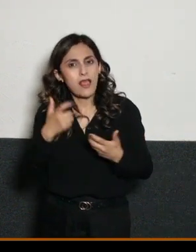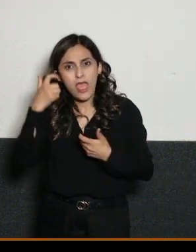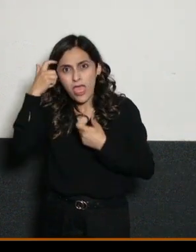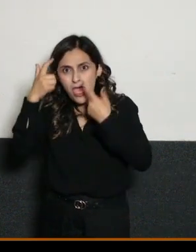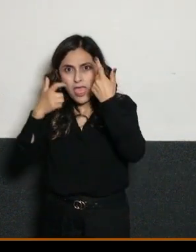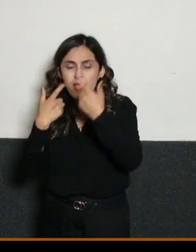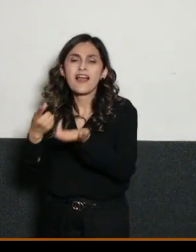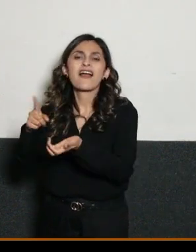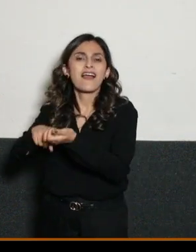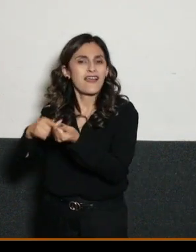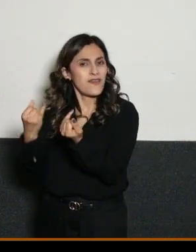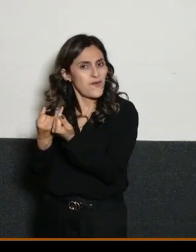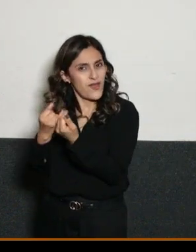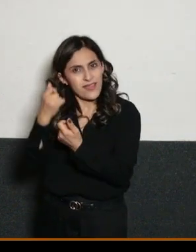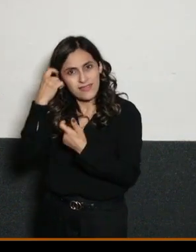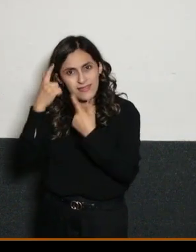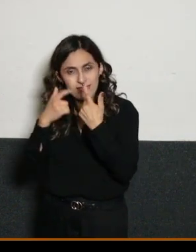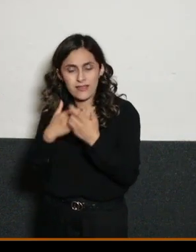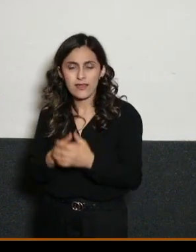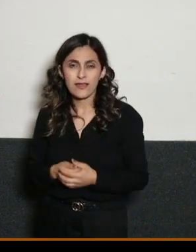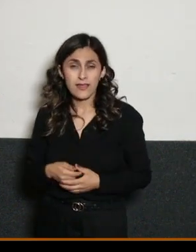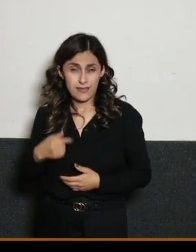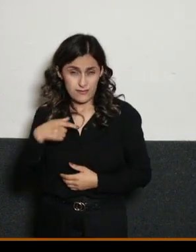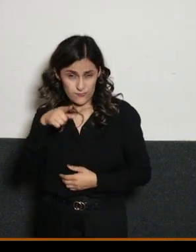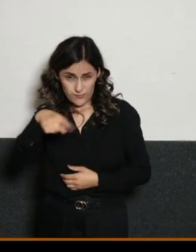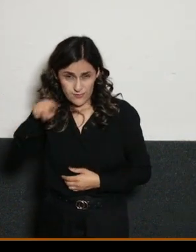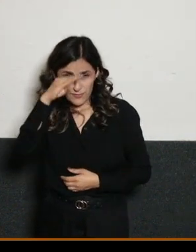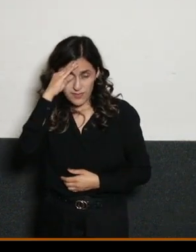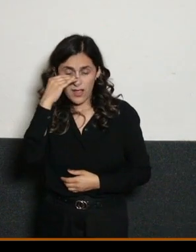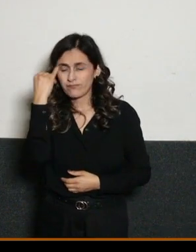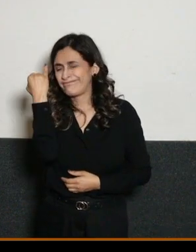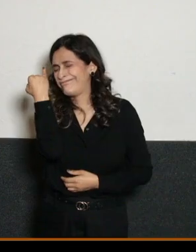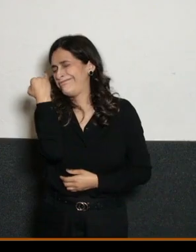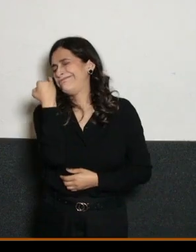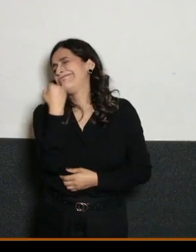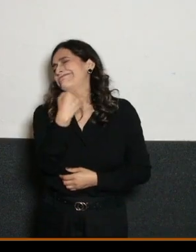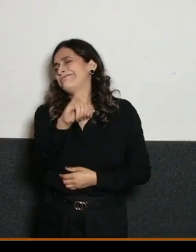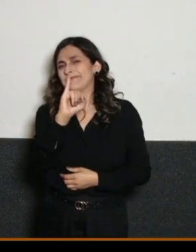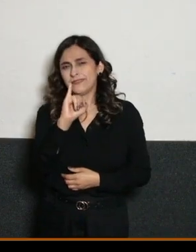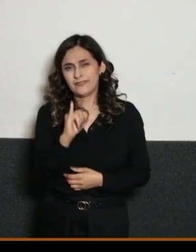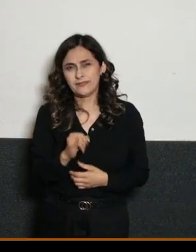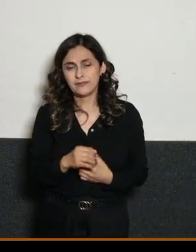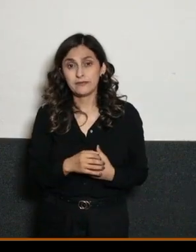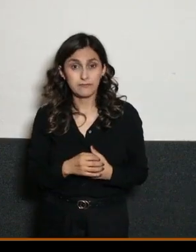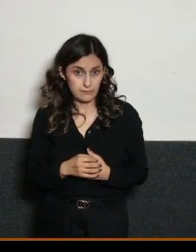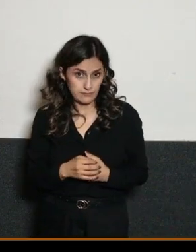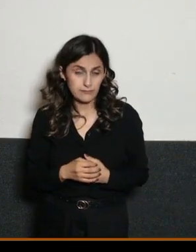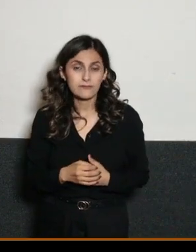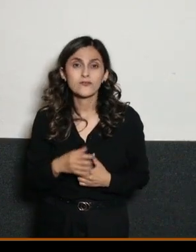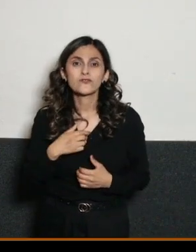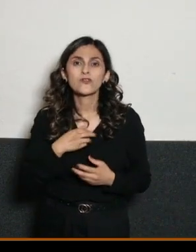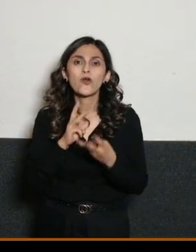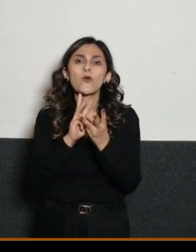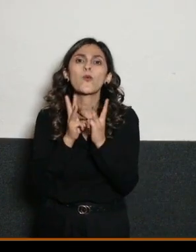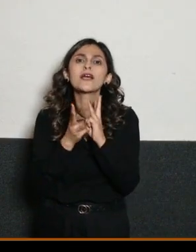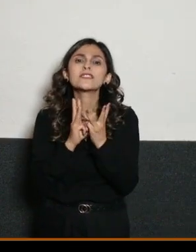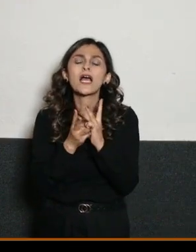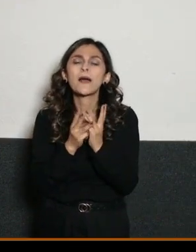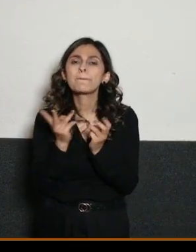Ahora, este cuate está exagerando, qué exagerado, no es para tanto. Le pregunté algo a ChatGPT y se